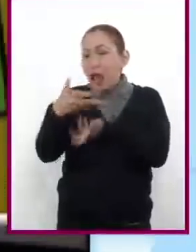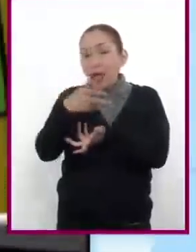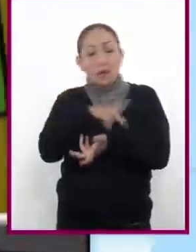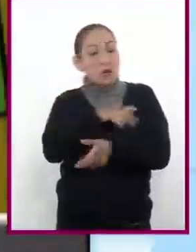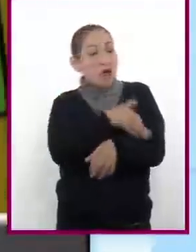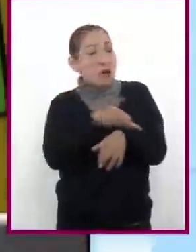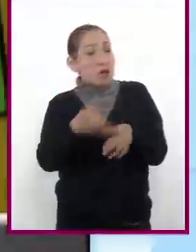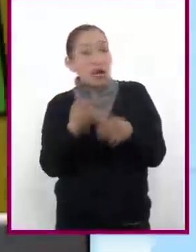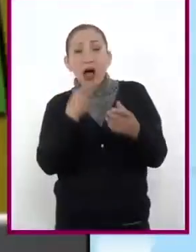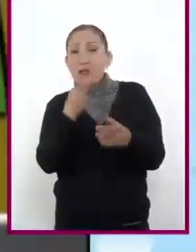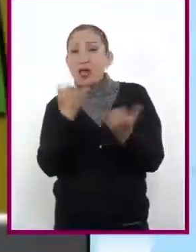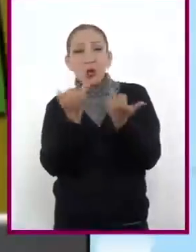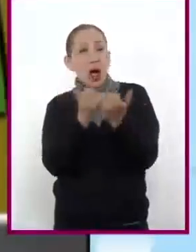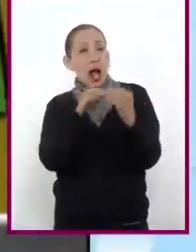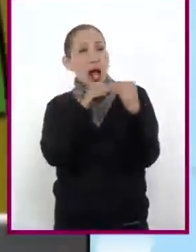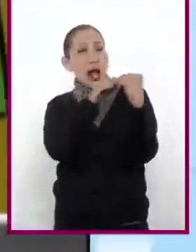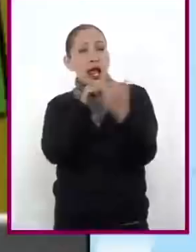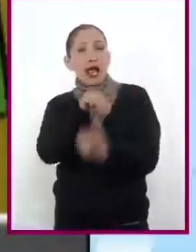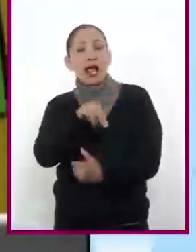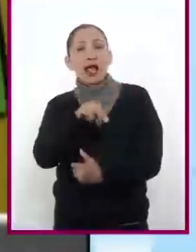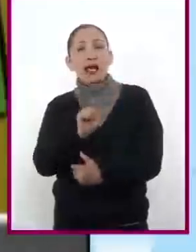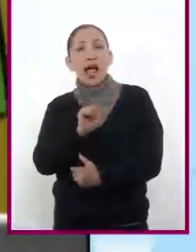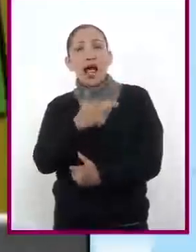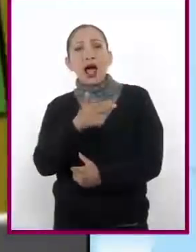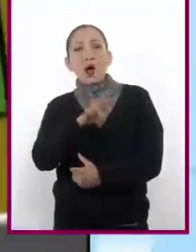familiares, todos ellos hablamos náhuatl.